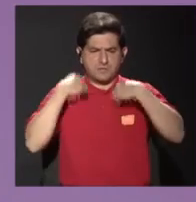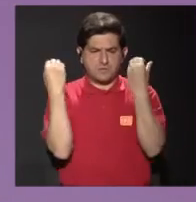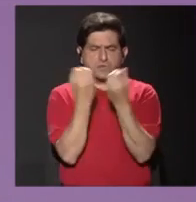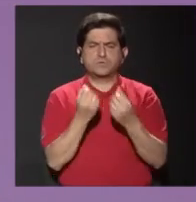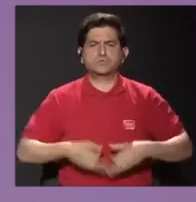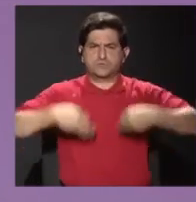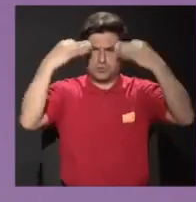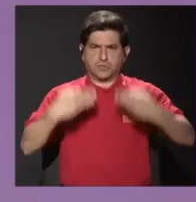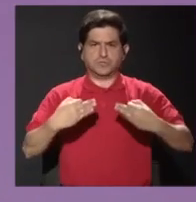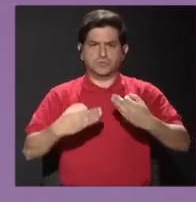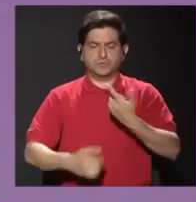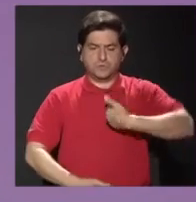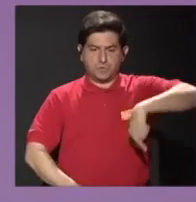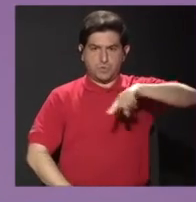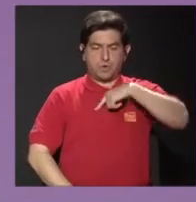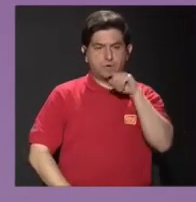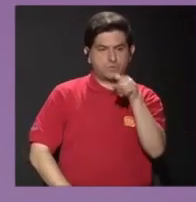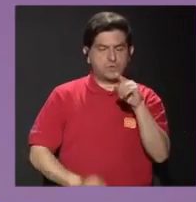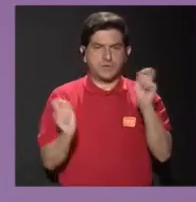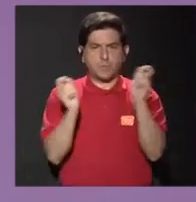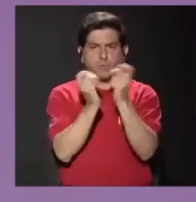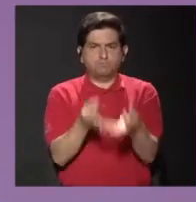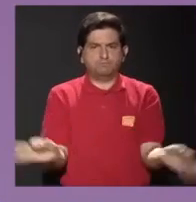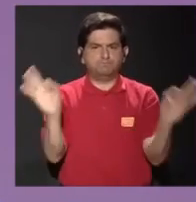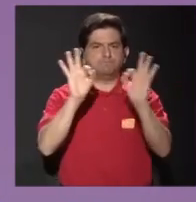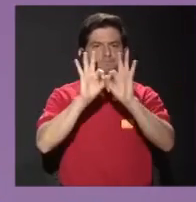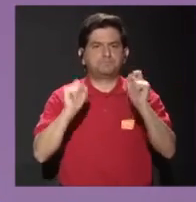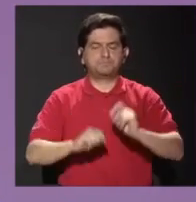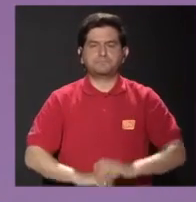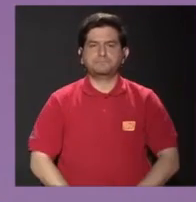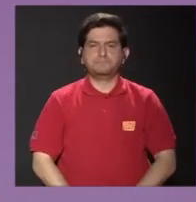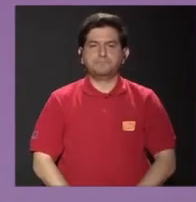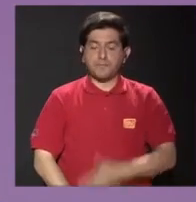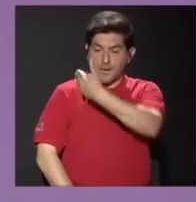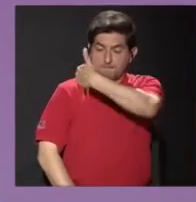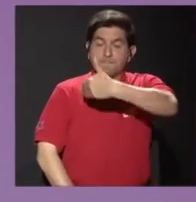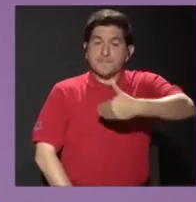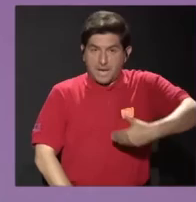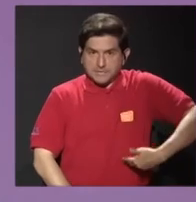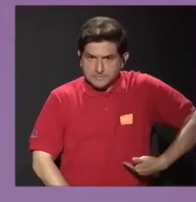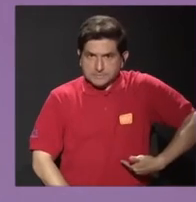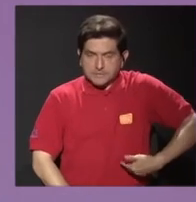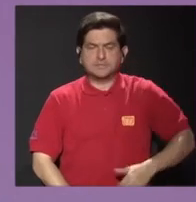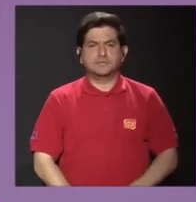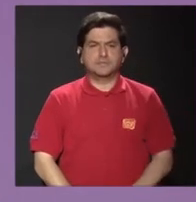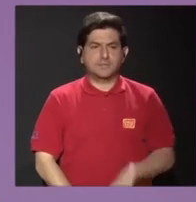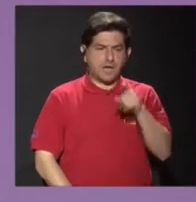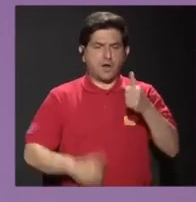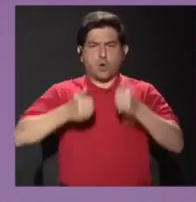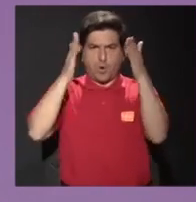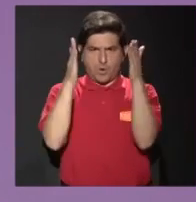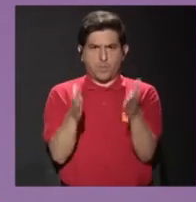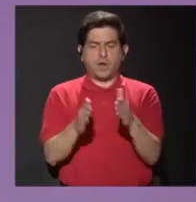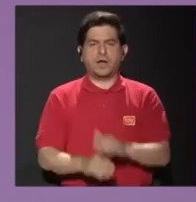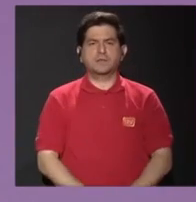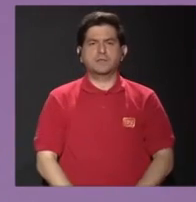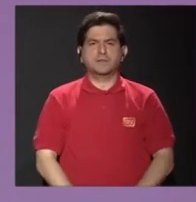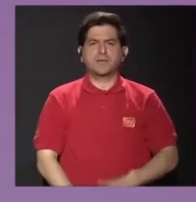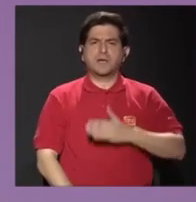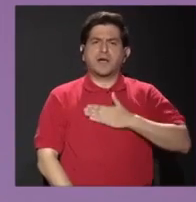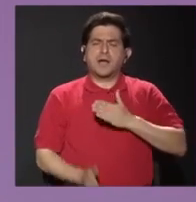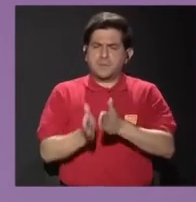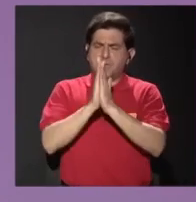eso para nosotros es importante bueno el presidente puede siendo candidato me